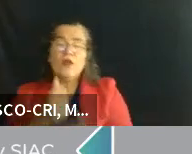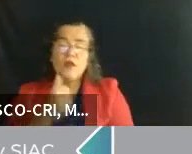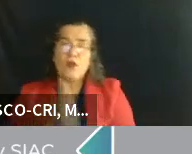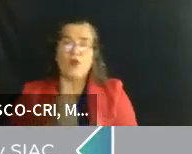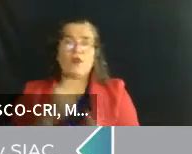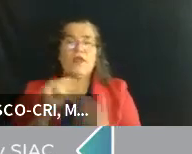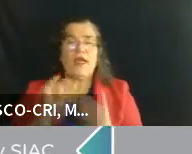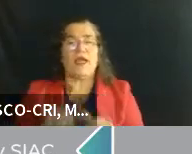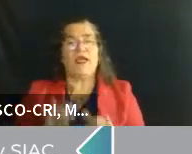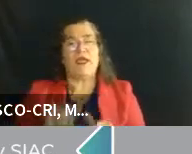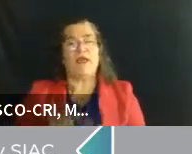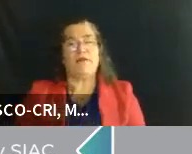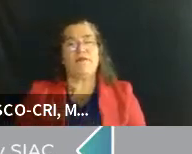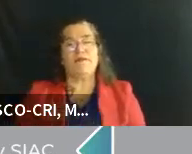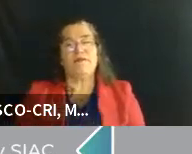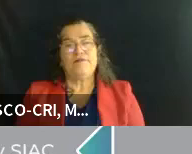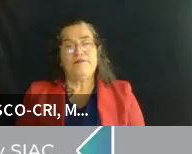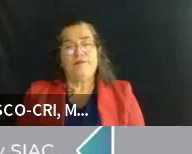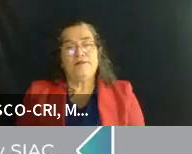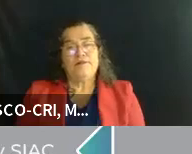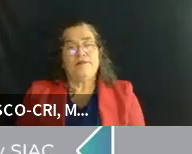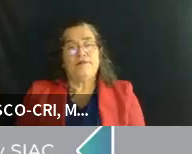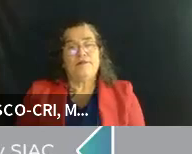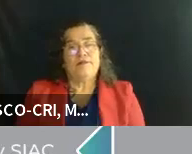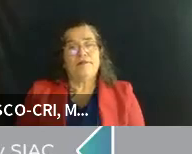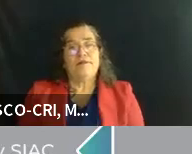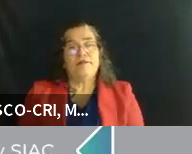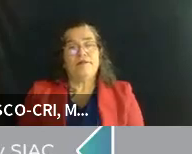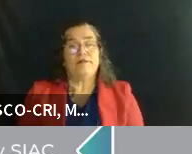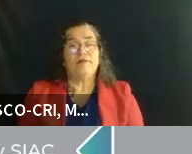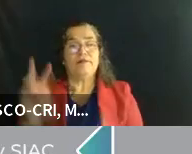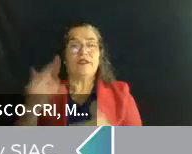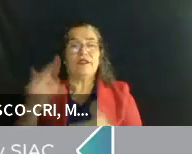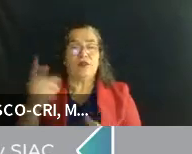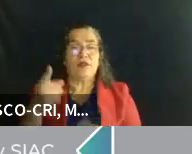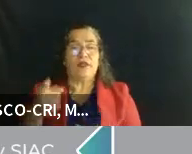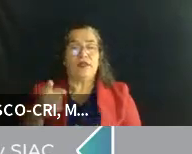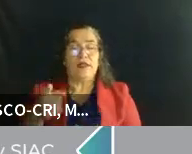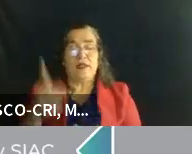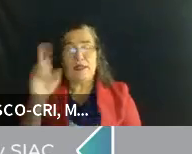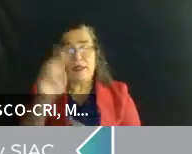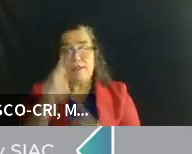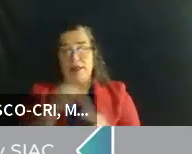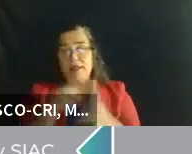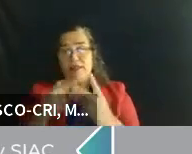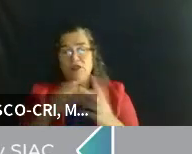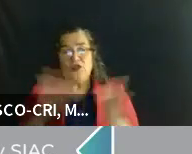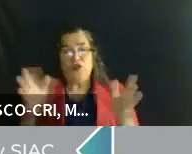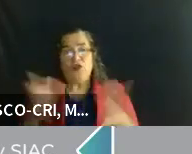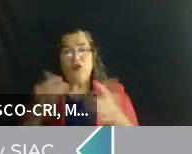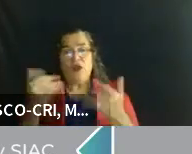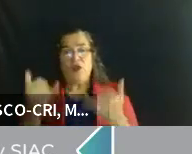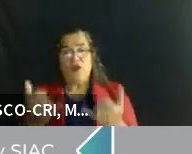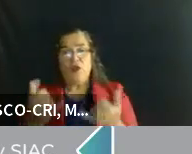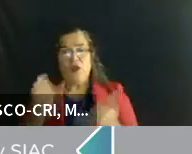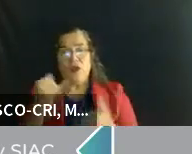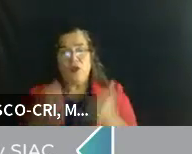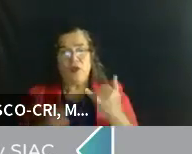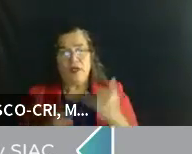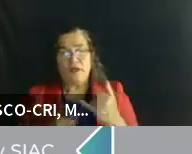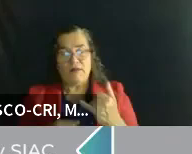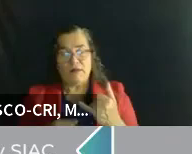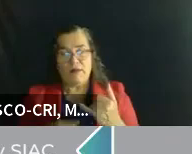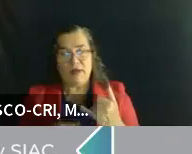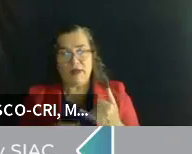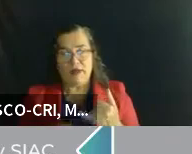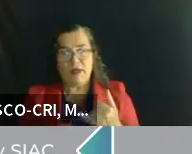situado. Una segunda dimensión nos remite a la flexibilidad curricular, que ahora en la última parte voy a hacer